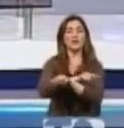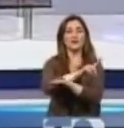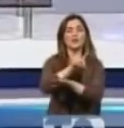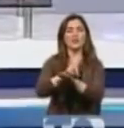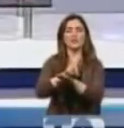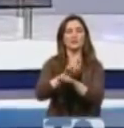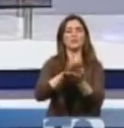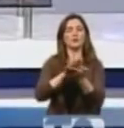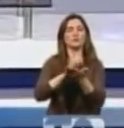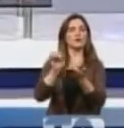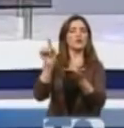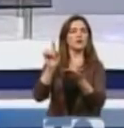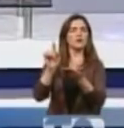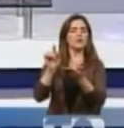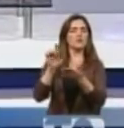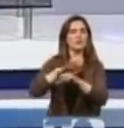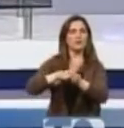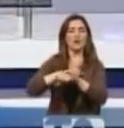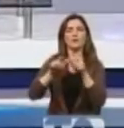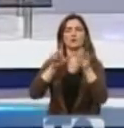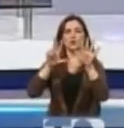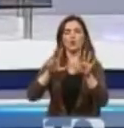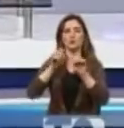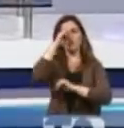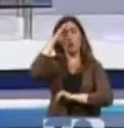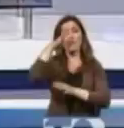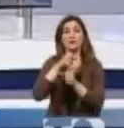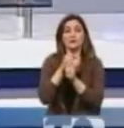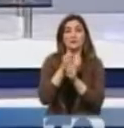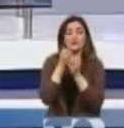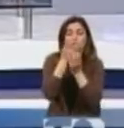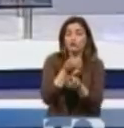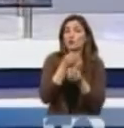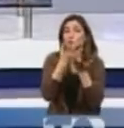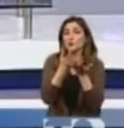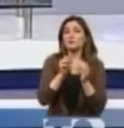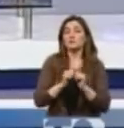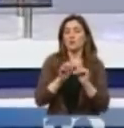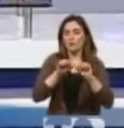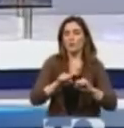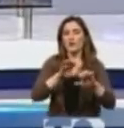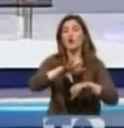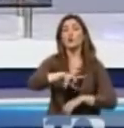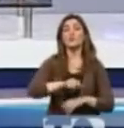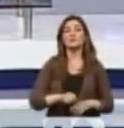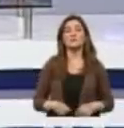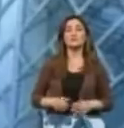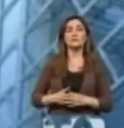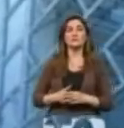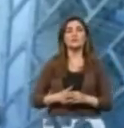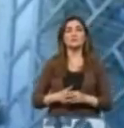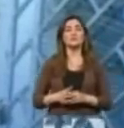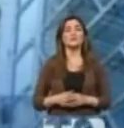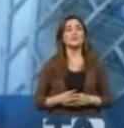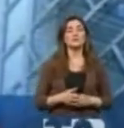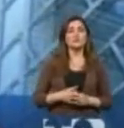Entre los aprehendidos hay un guardia de seguridad quien habría dado información clave para que se cometan los robos.